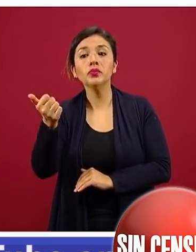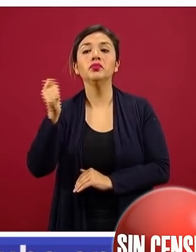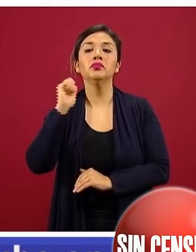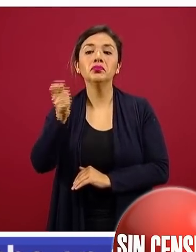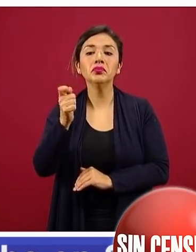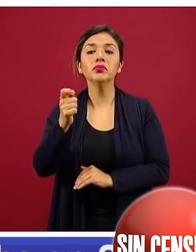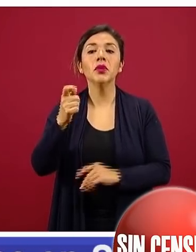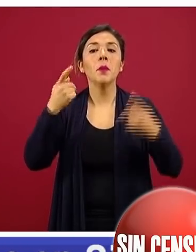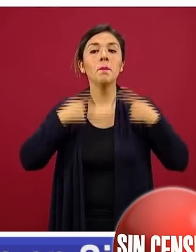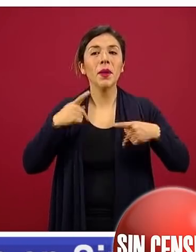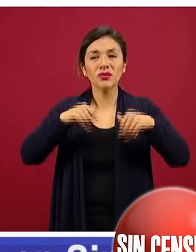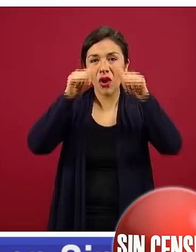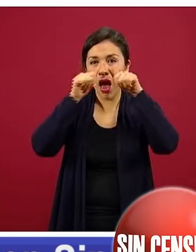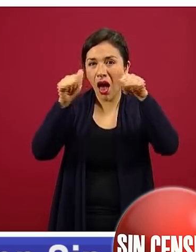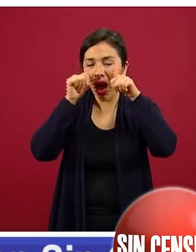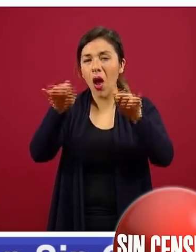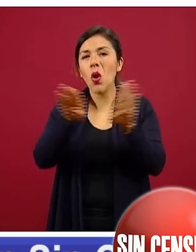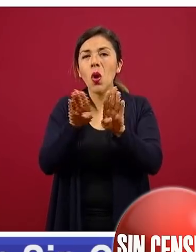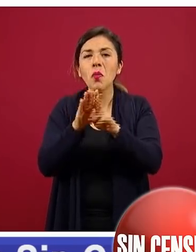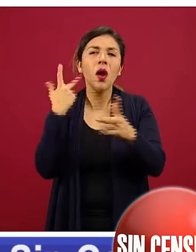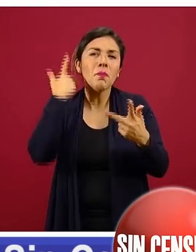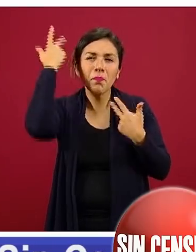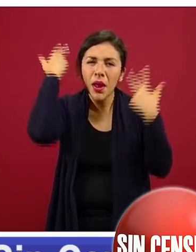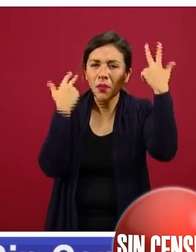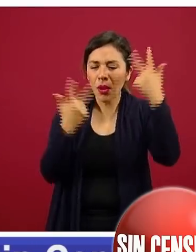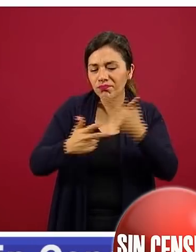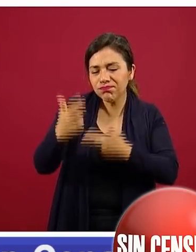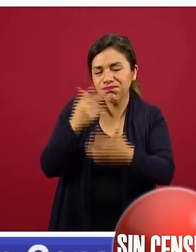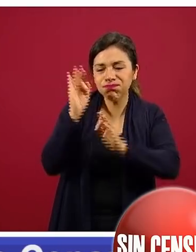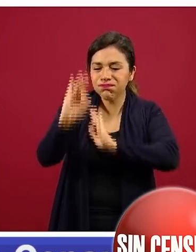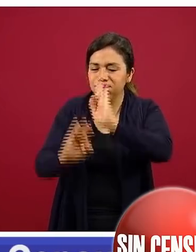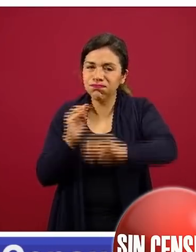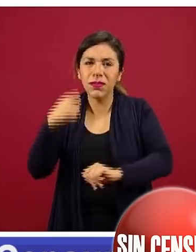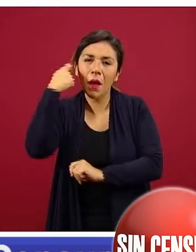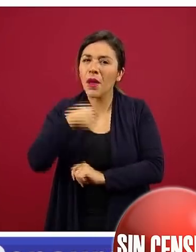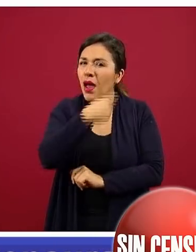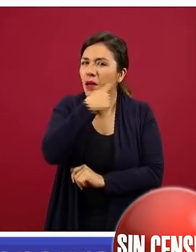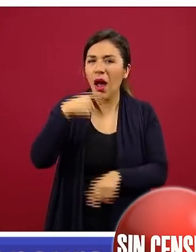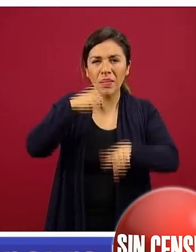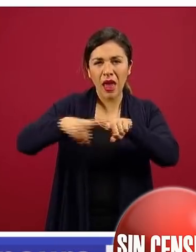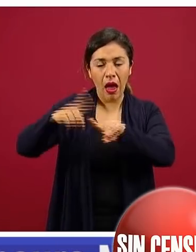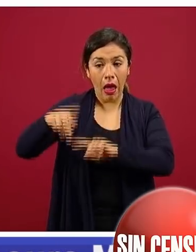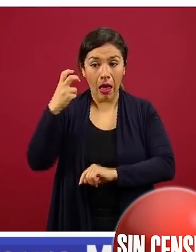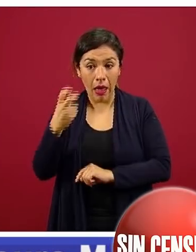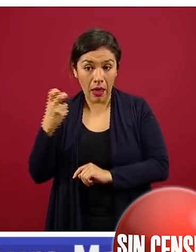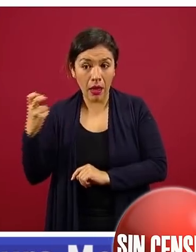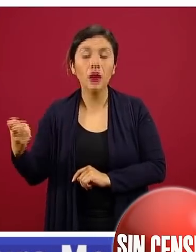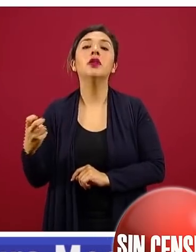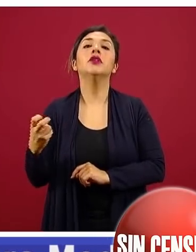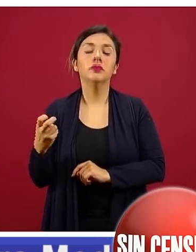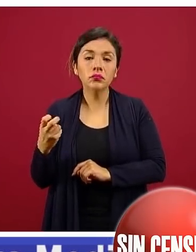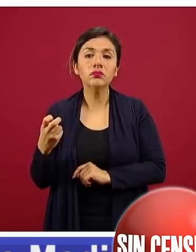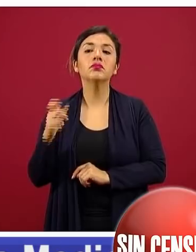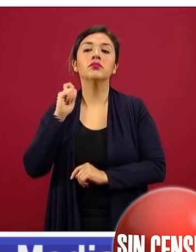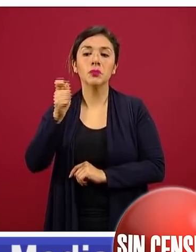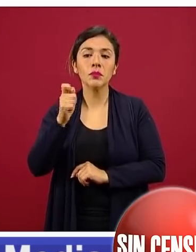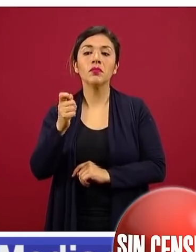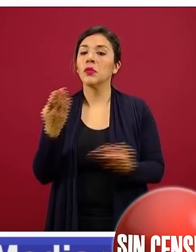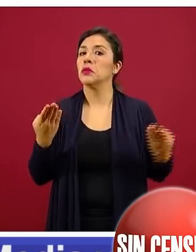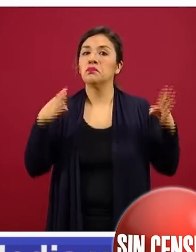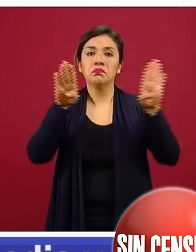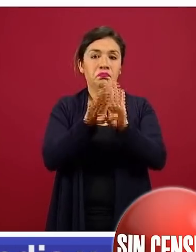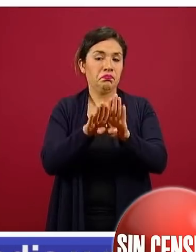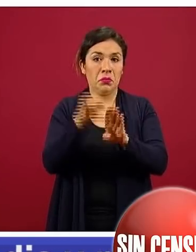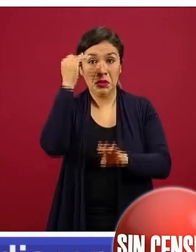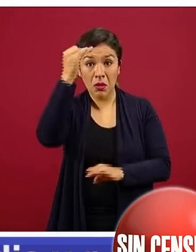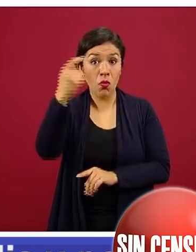a las personas, como los servicios de peluquería, estéticas, barberías, etcétera, cerrados